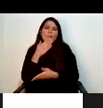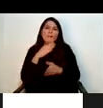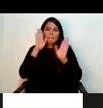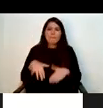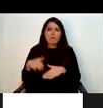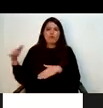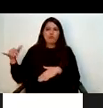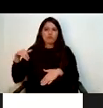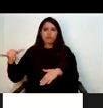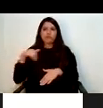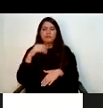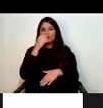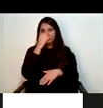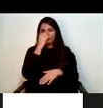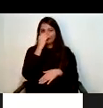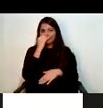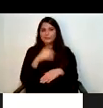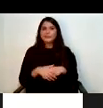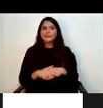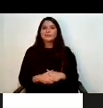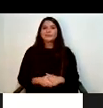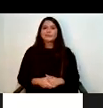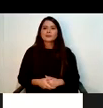no, esta conducta no va a cambiar.